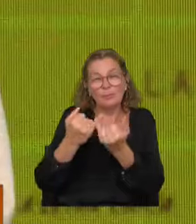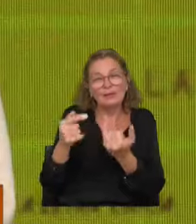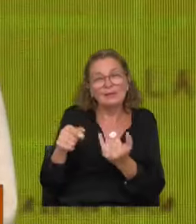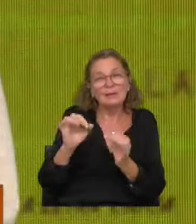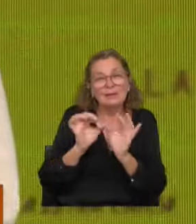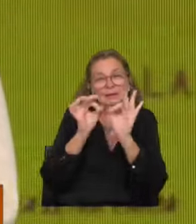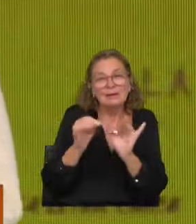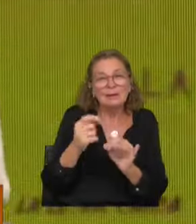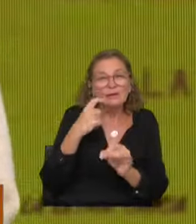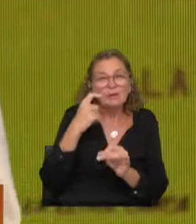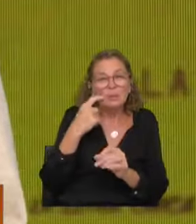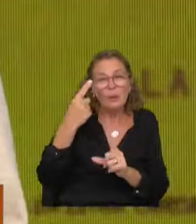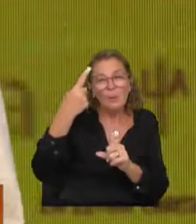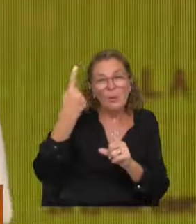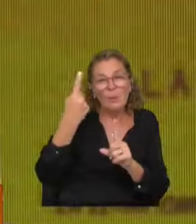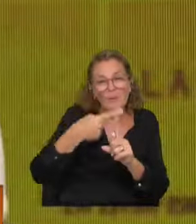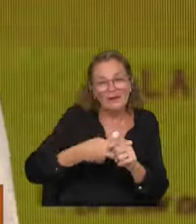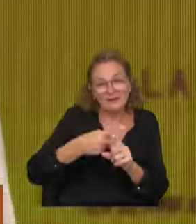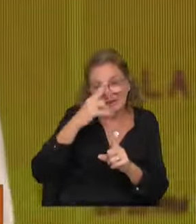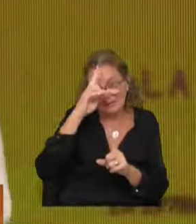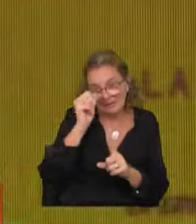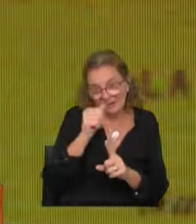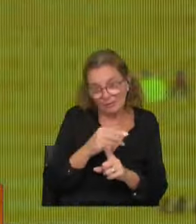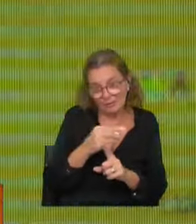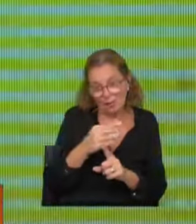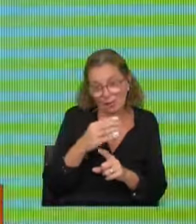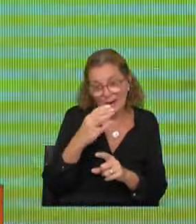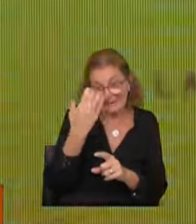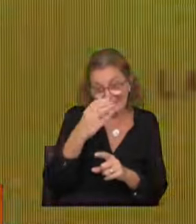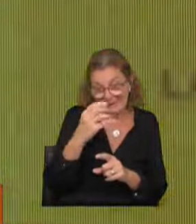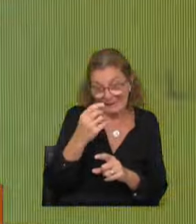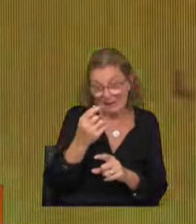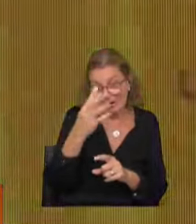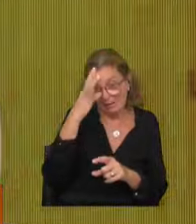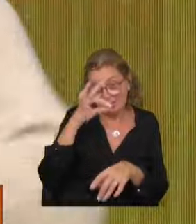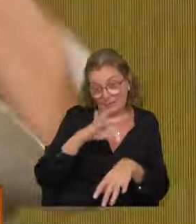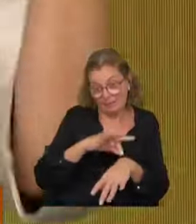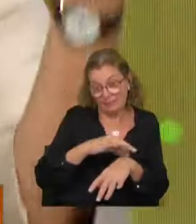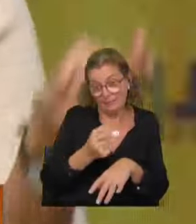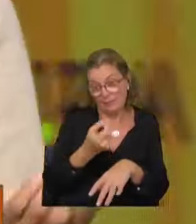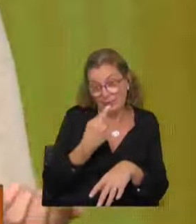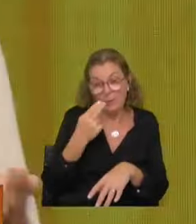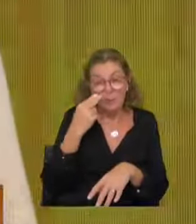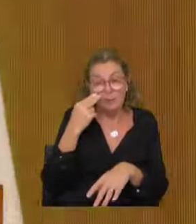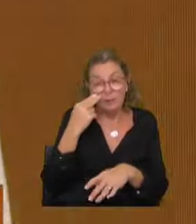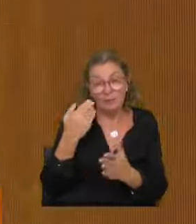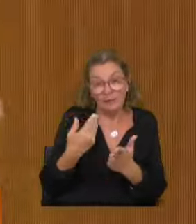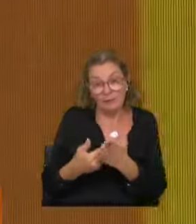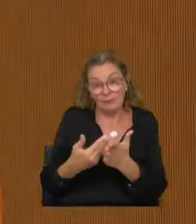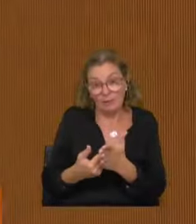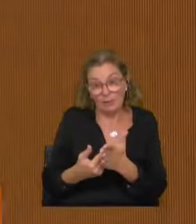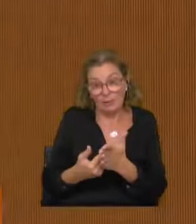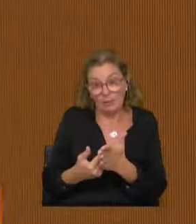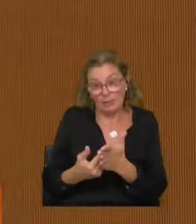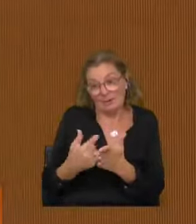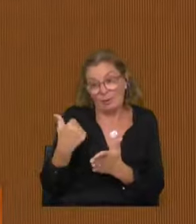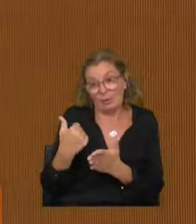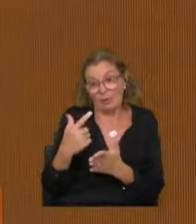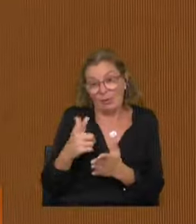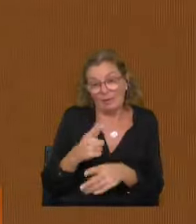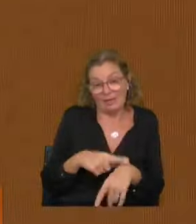número por mes un mes de una internación en clínica psiquiátrica por un desborde por déficit de abordaje porque no los atendimos